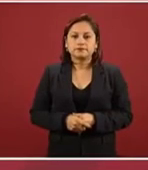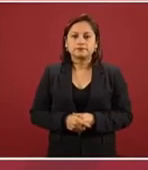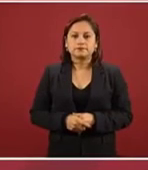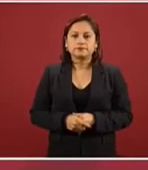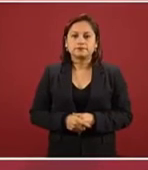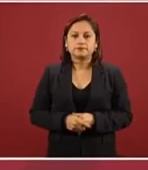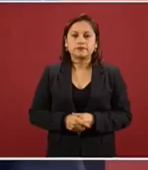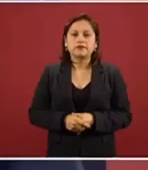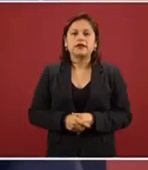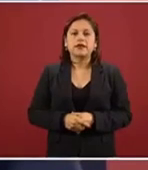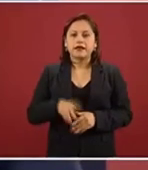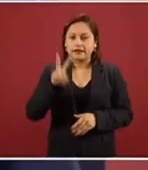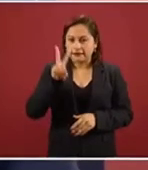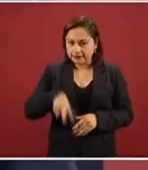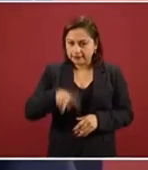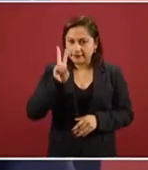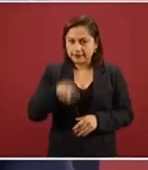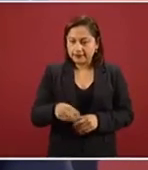más renuentes,